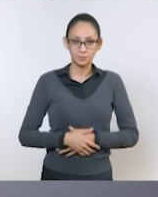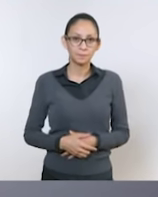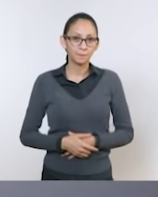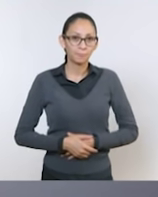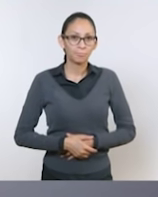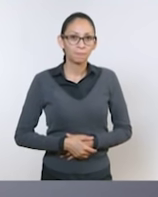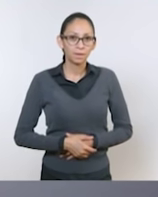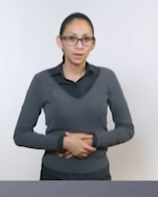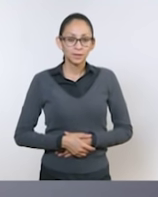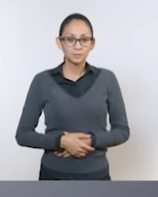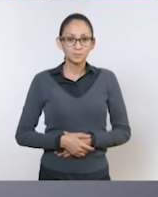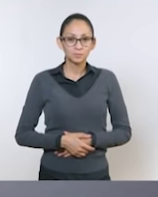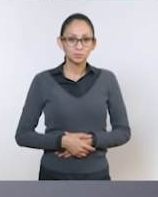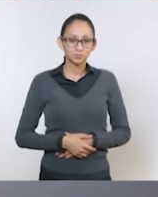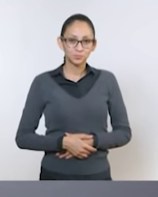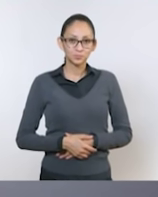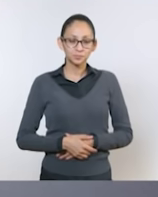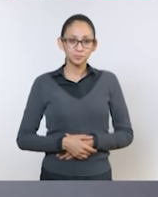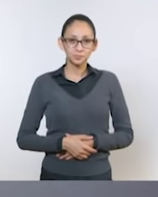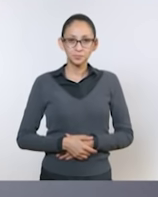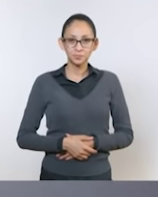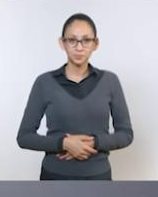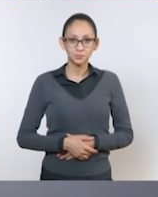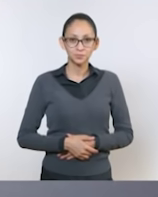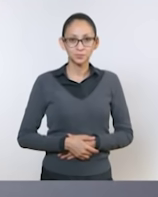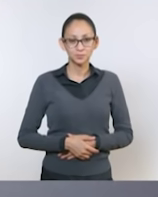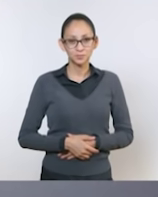manos sucias.